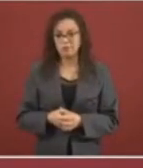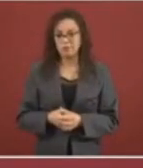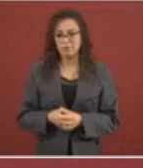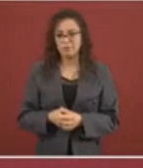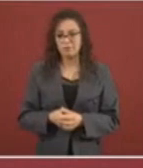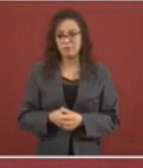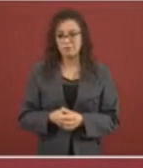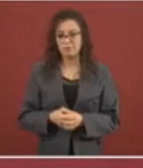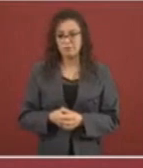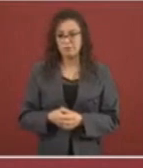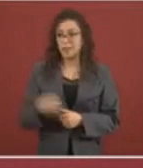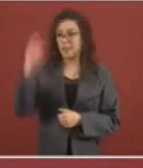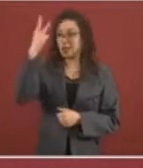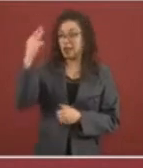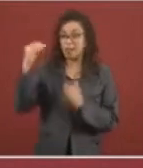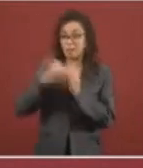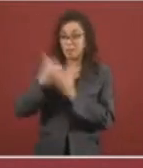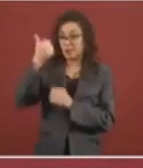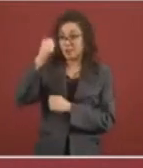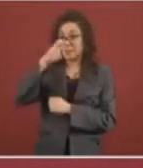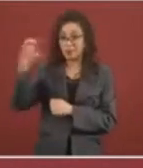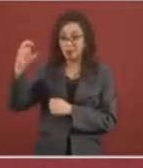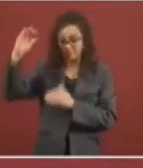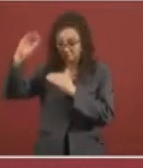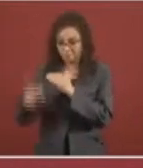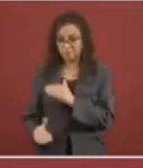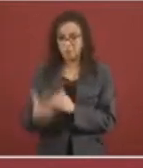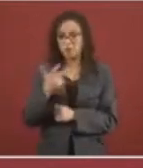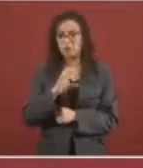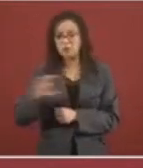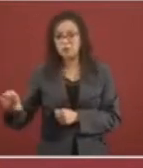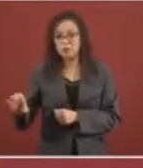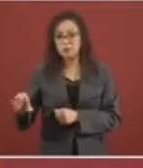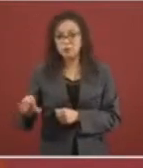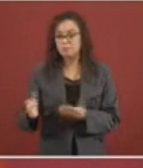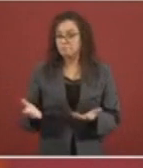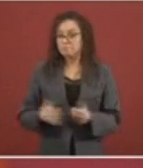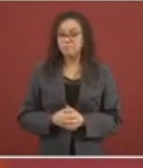de 3.600 a 800.